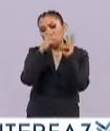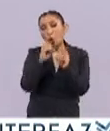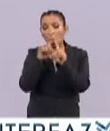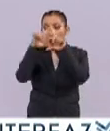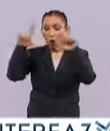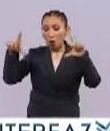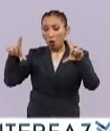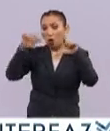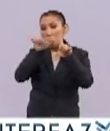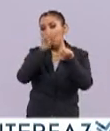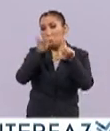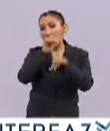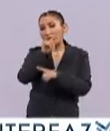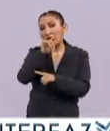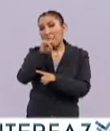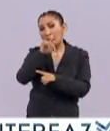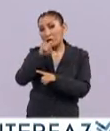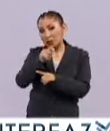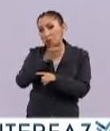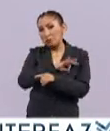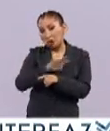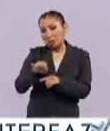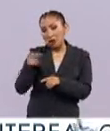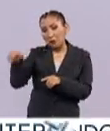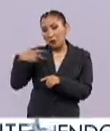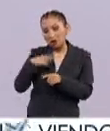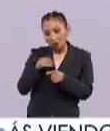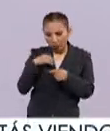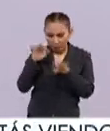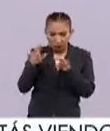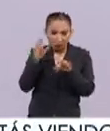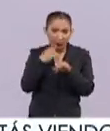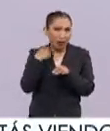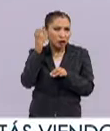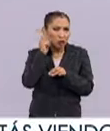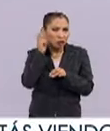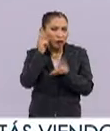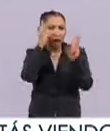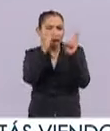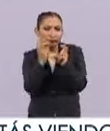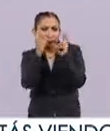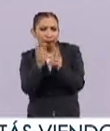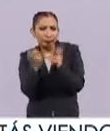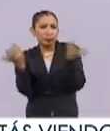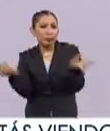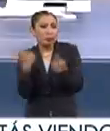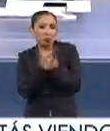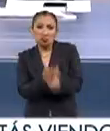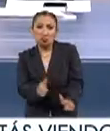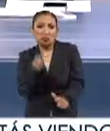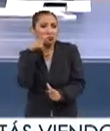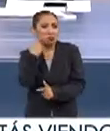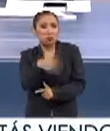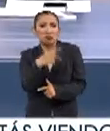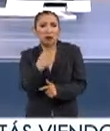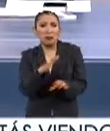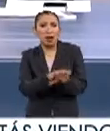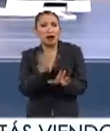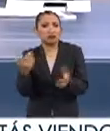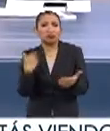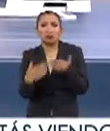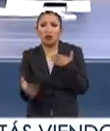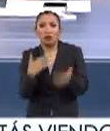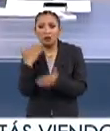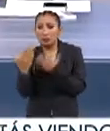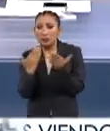tablets, donde una persona puede programar, escuchar, bajar, etcétera, a la manera de los más